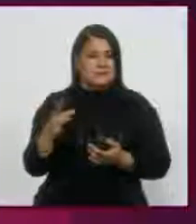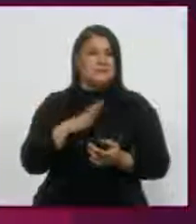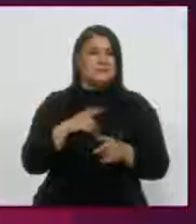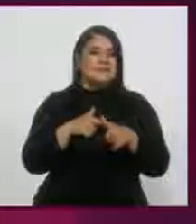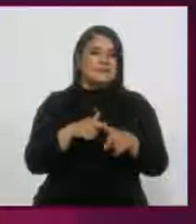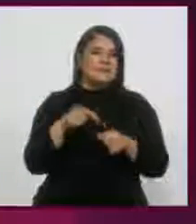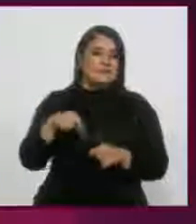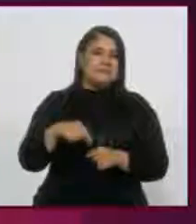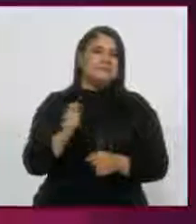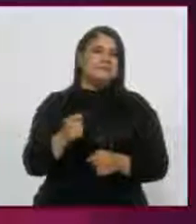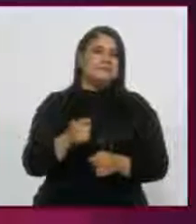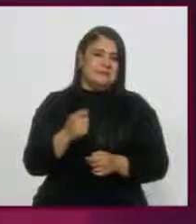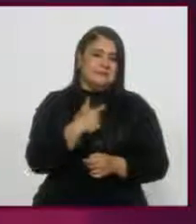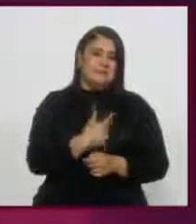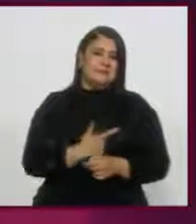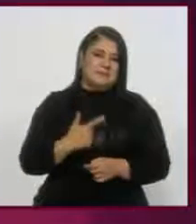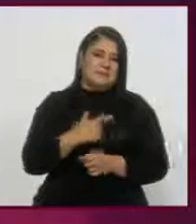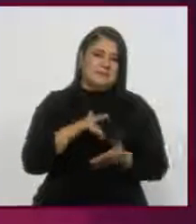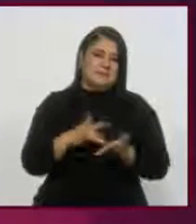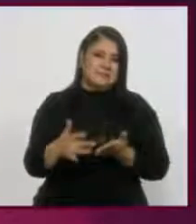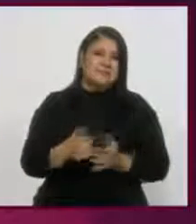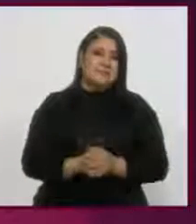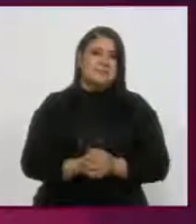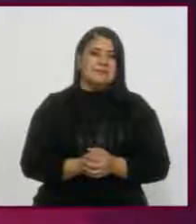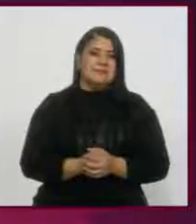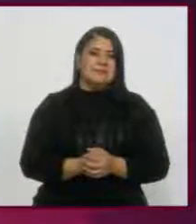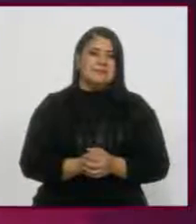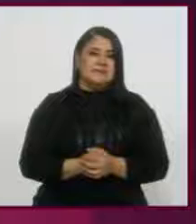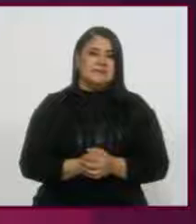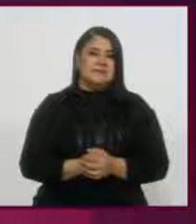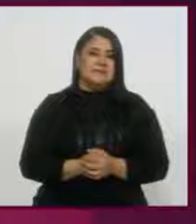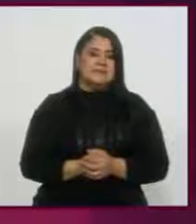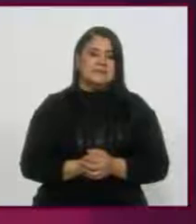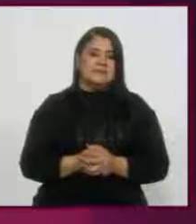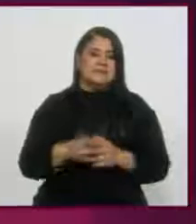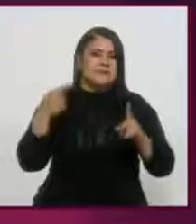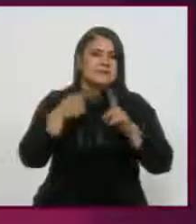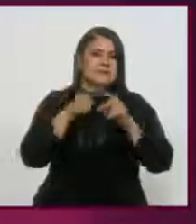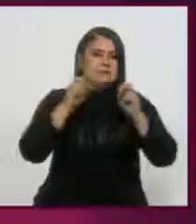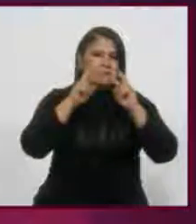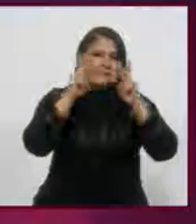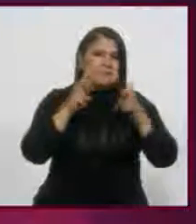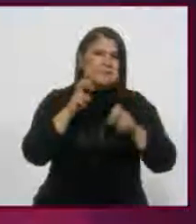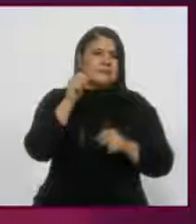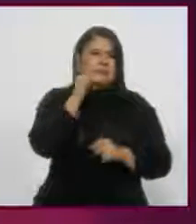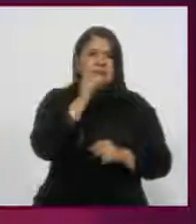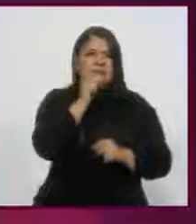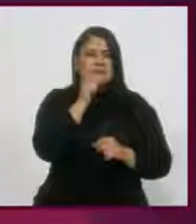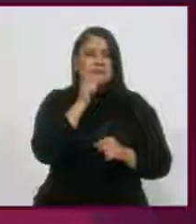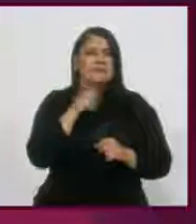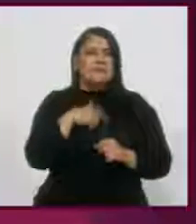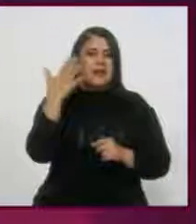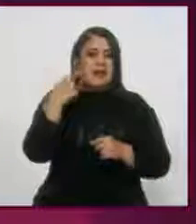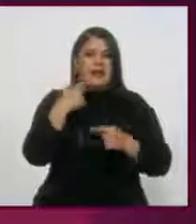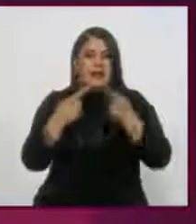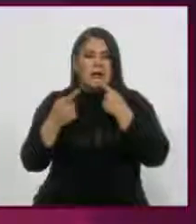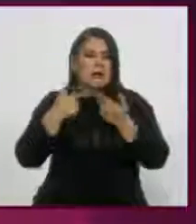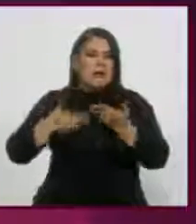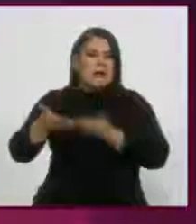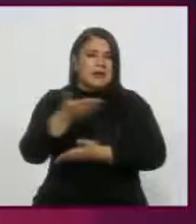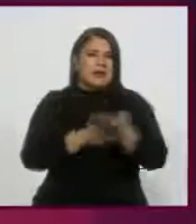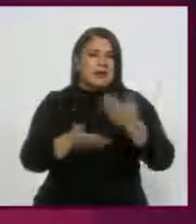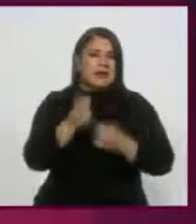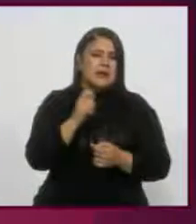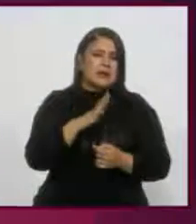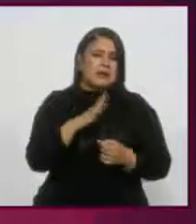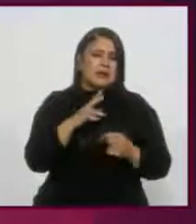con nosotros. No, al contrario, un gusto. Gracias a ustedes. Pues este es un tema que creo que lleva ya un tiempo discutiéndose y creo que